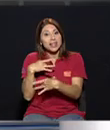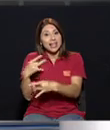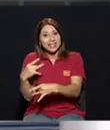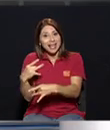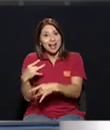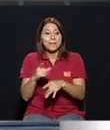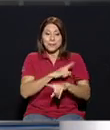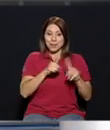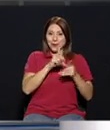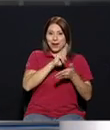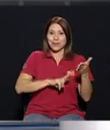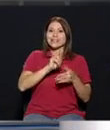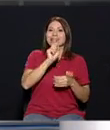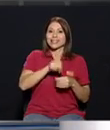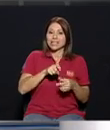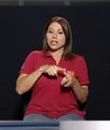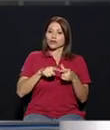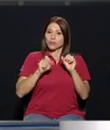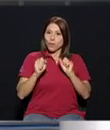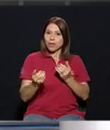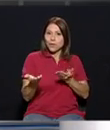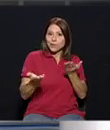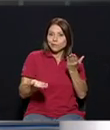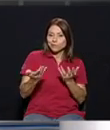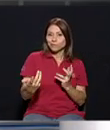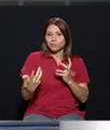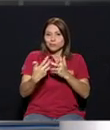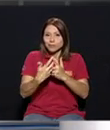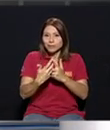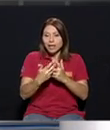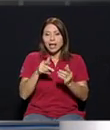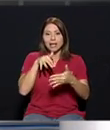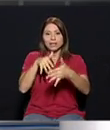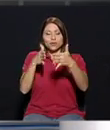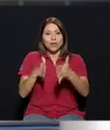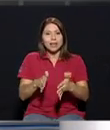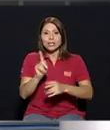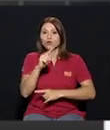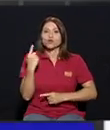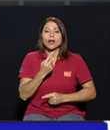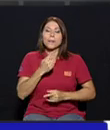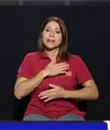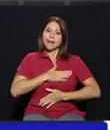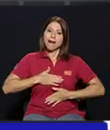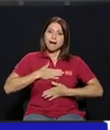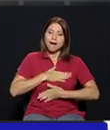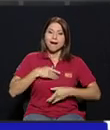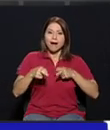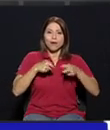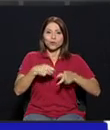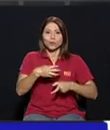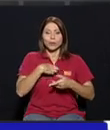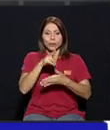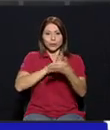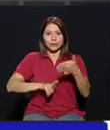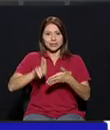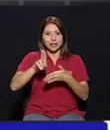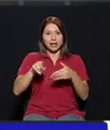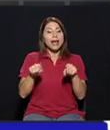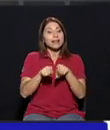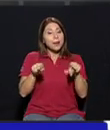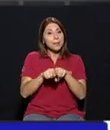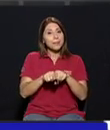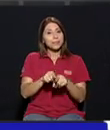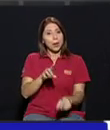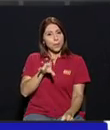universidad. Entonces, desde el sector estudiantil, no solo gozar de manera general con la autonomía universitaria, sino además con la autonomía